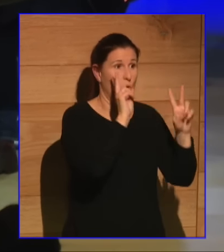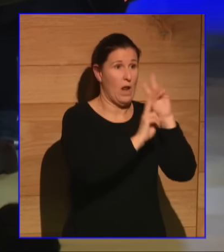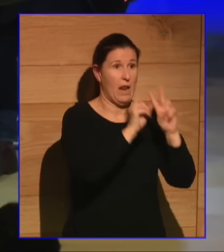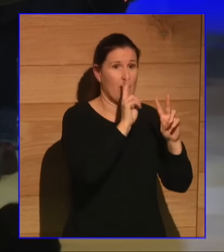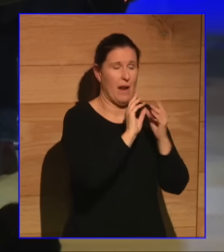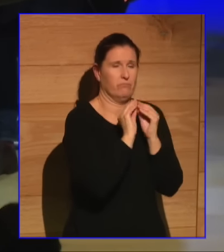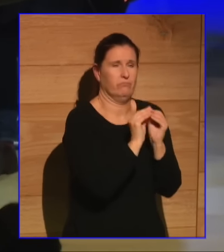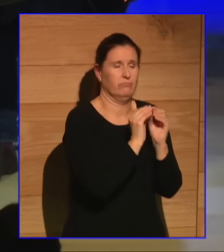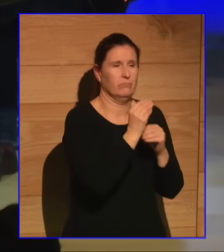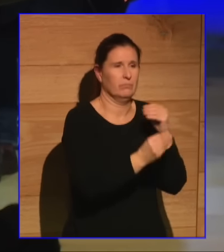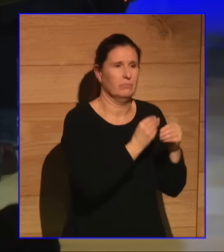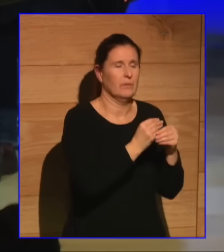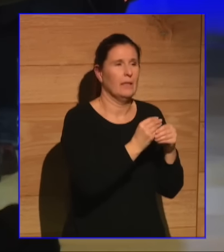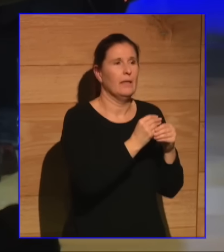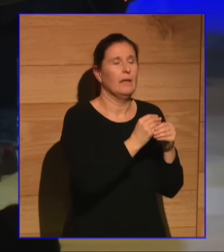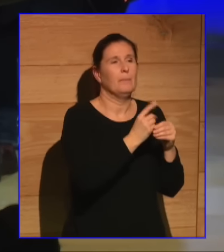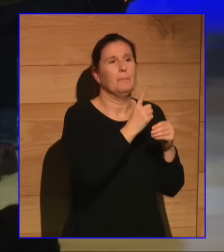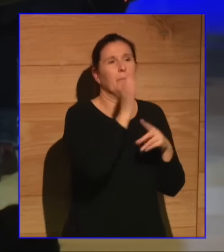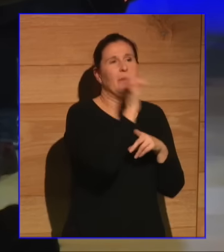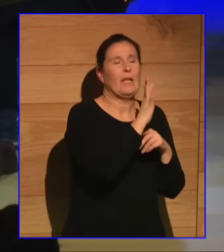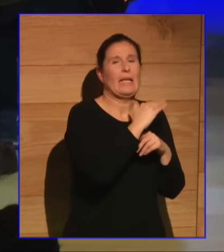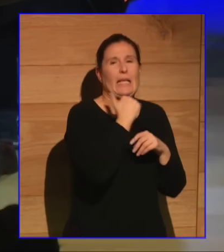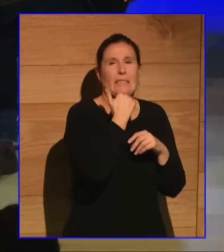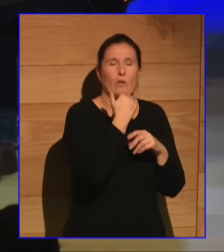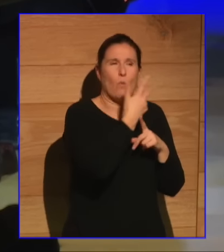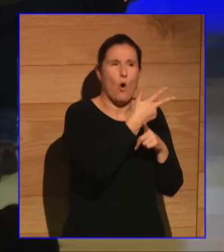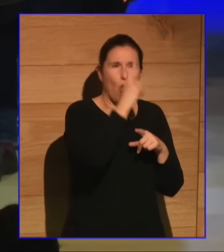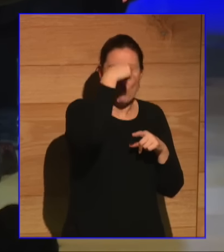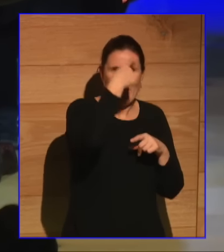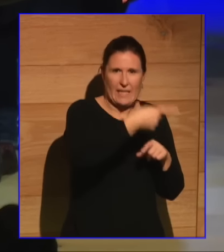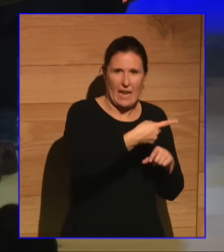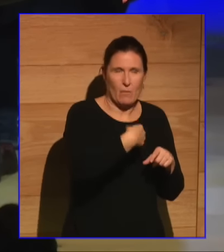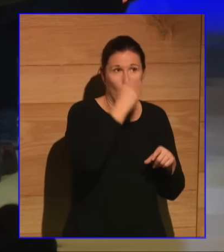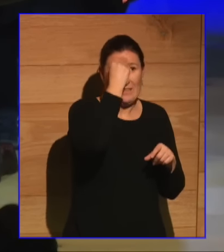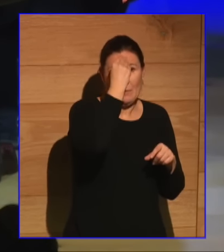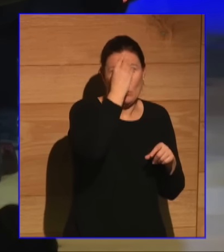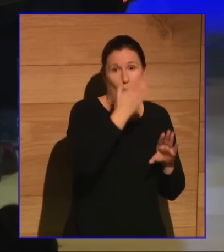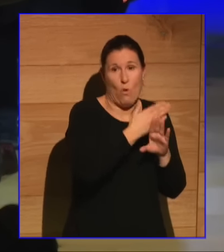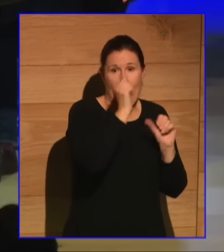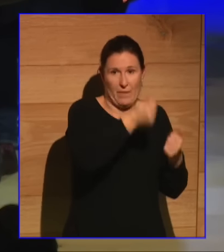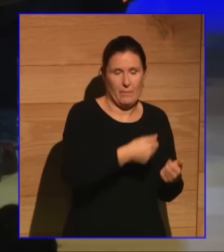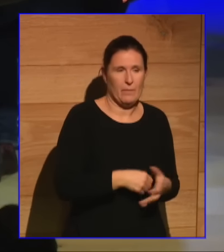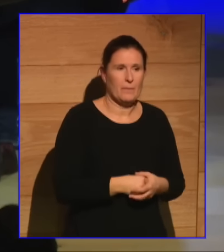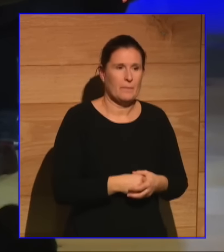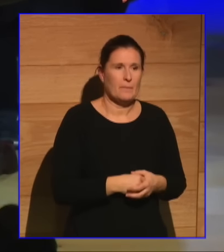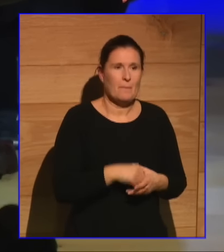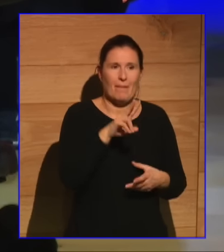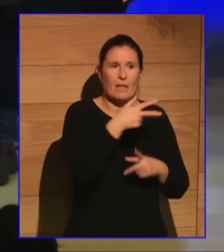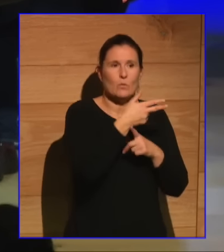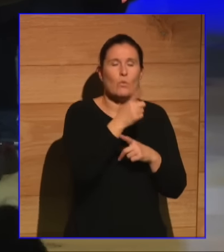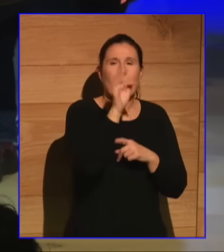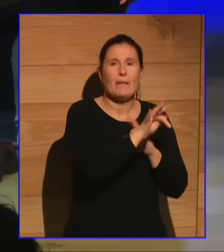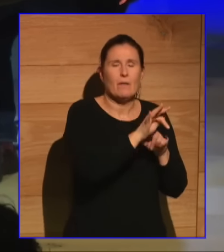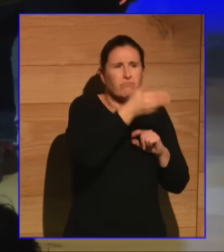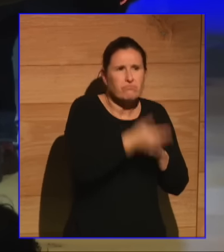película, como tú decías, casi documental, ¿no? Porque era un poco la idea que él tenía, ¿no? Sí, es una película fundamental en su carrera.